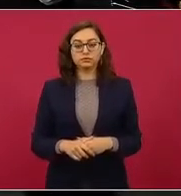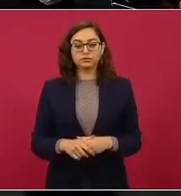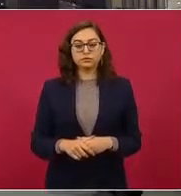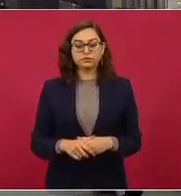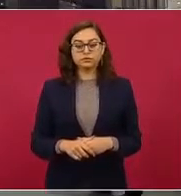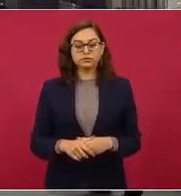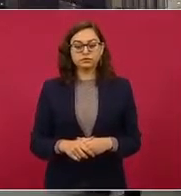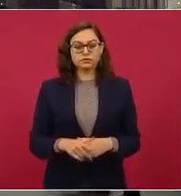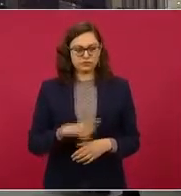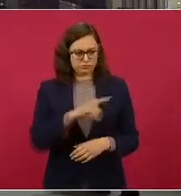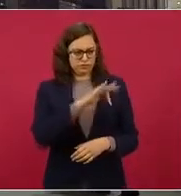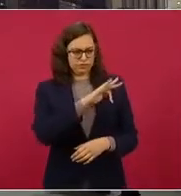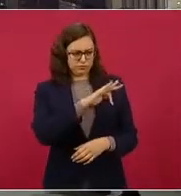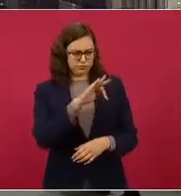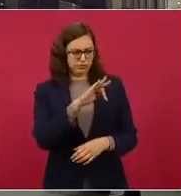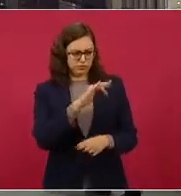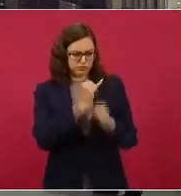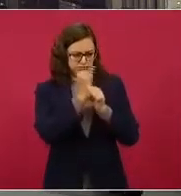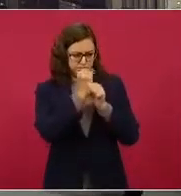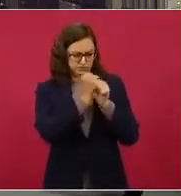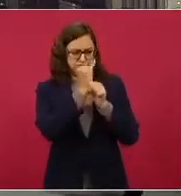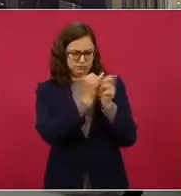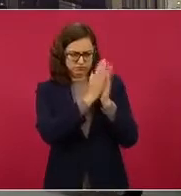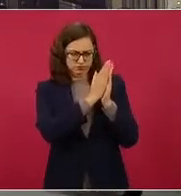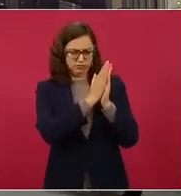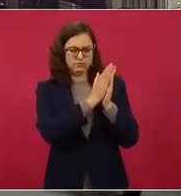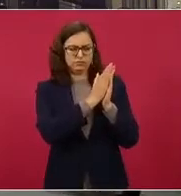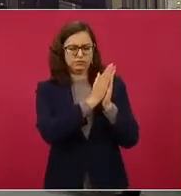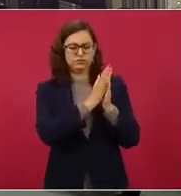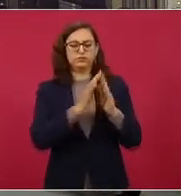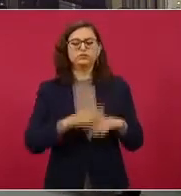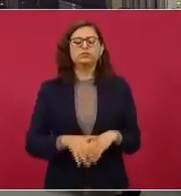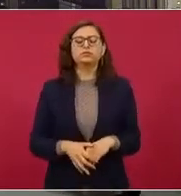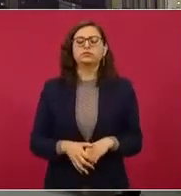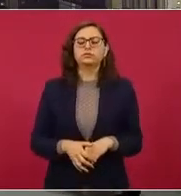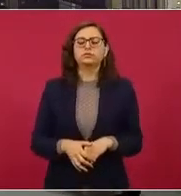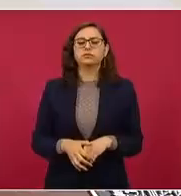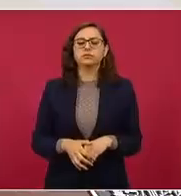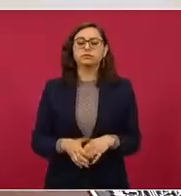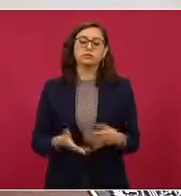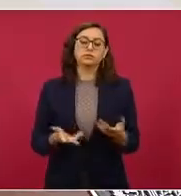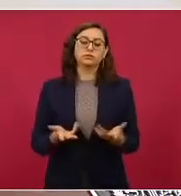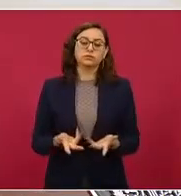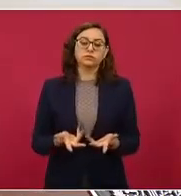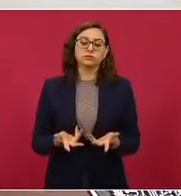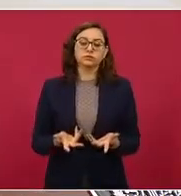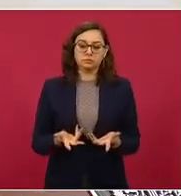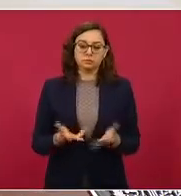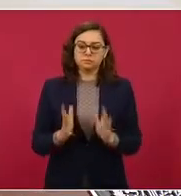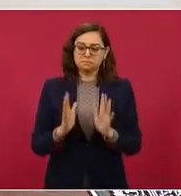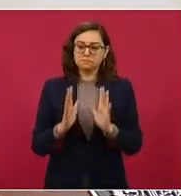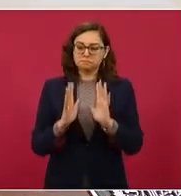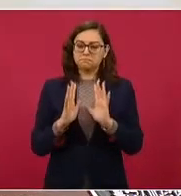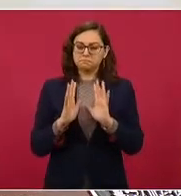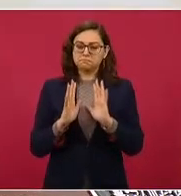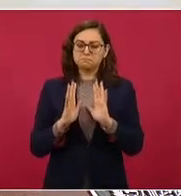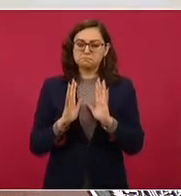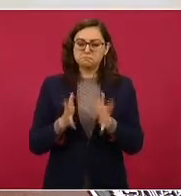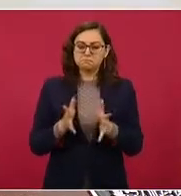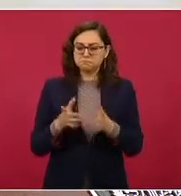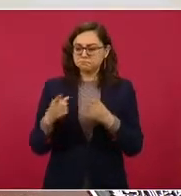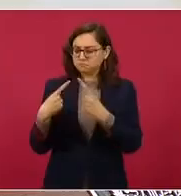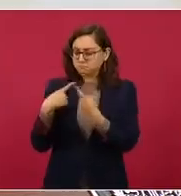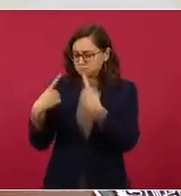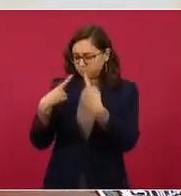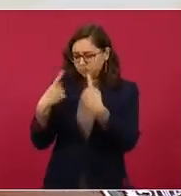A ver si puedes conseguir. Y se ha llegado a un acuerdo, si no